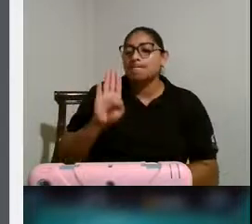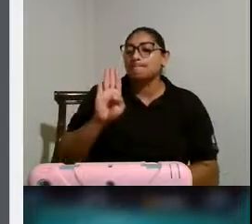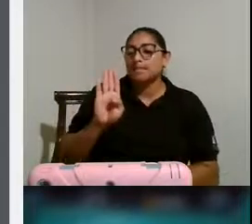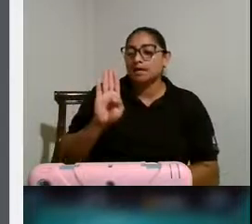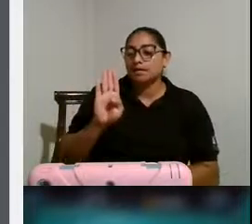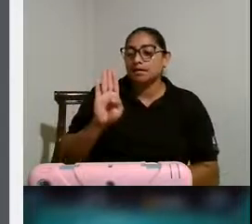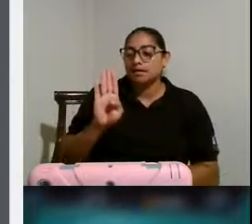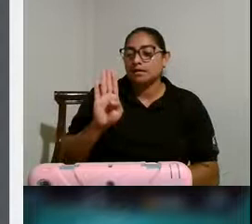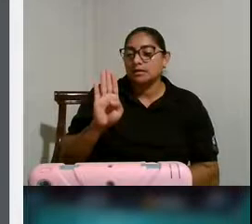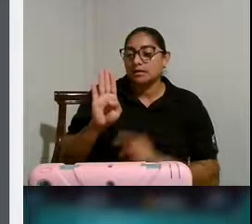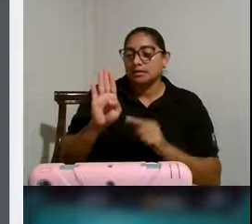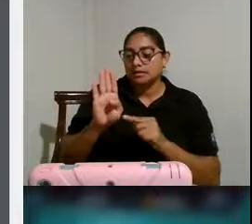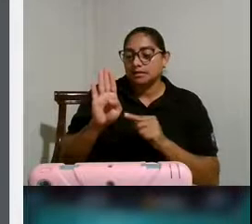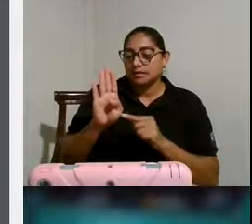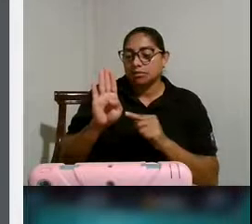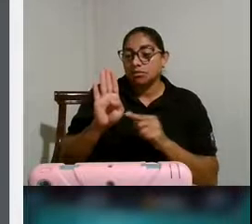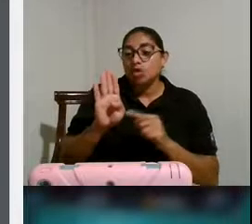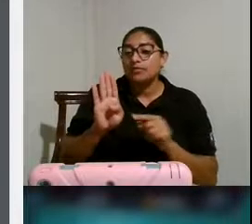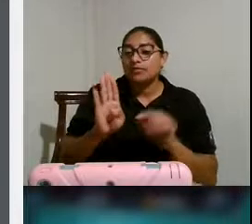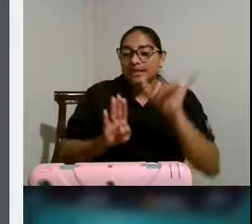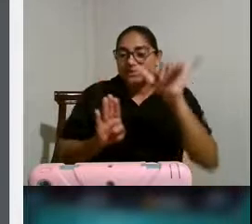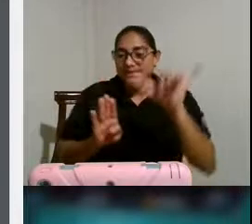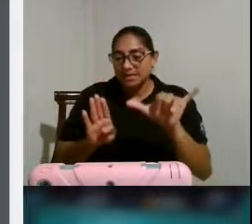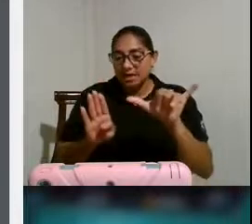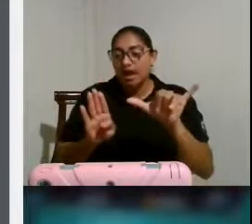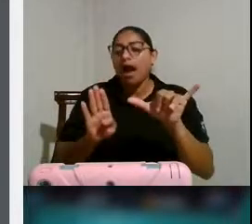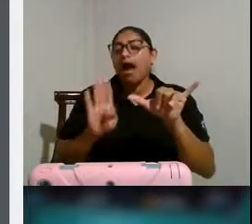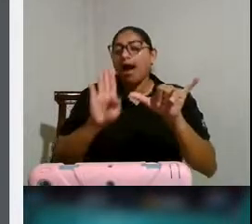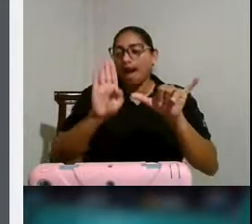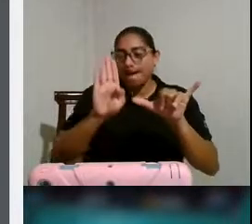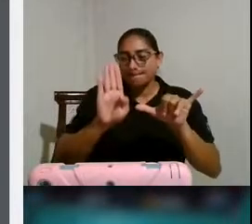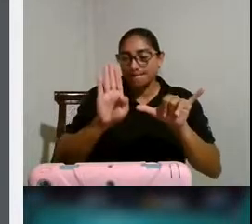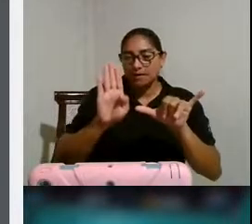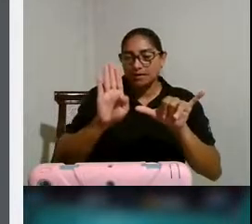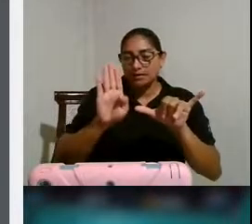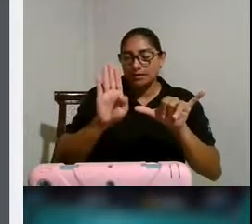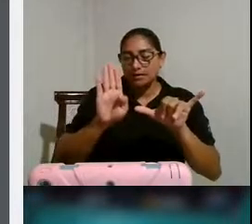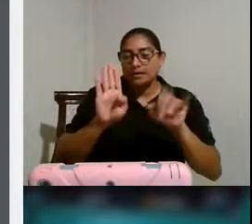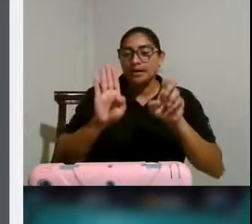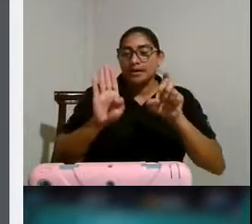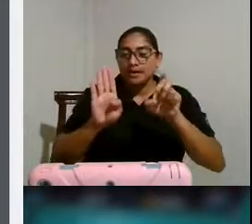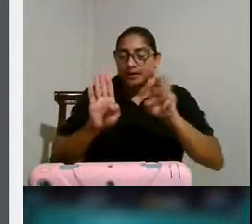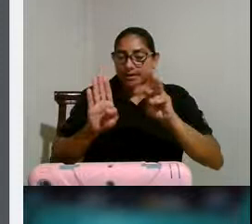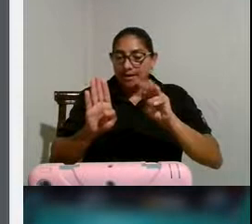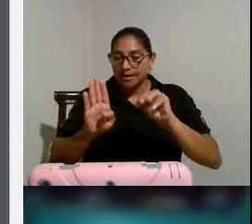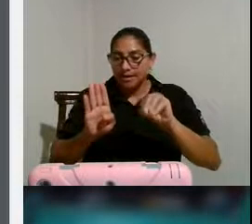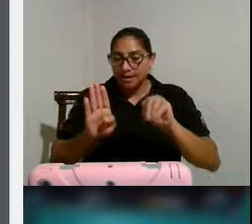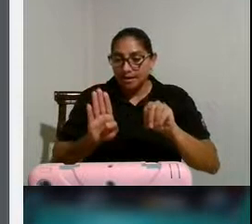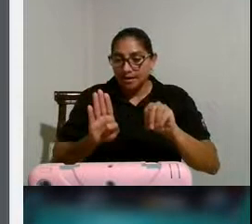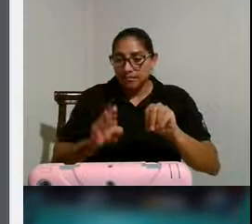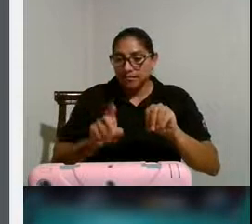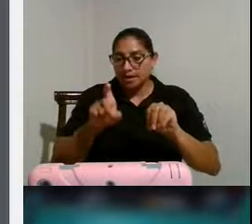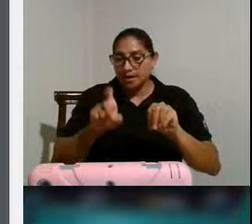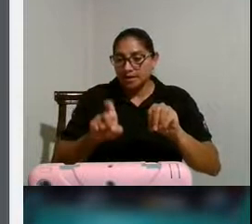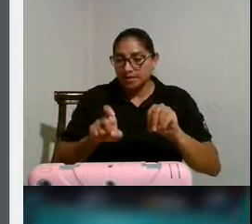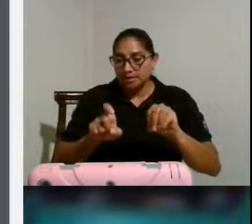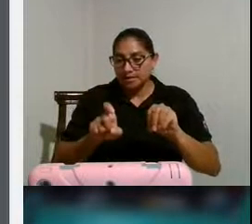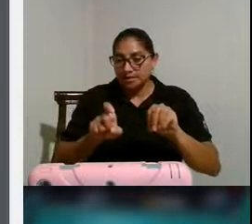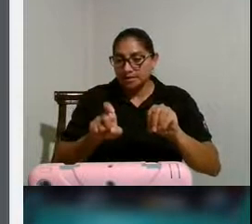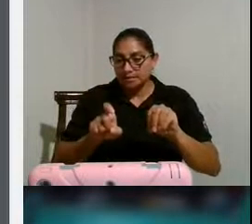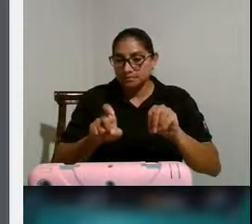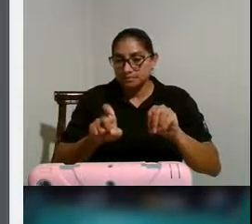b era donde tocaba el eje y. Entonces, esto es una forma, por decirlo así, general, genérica, que te va a dar los